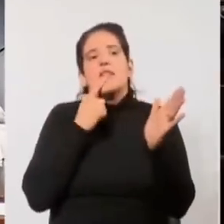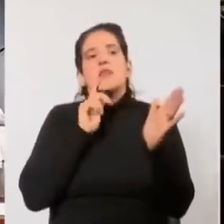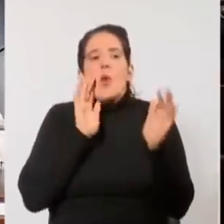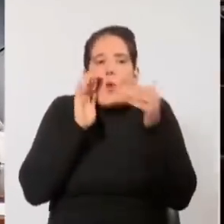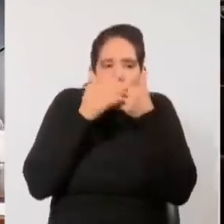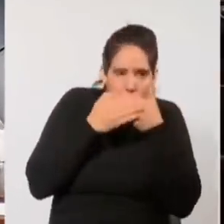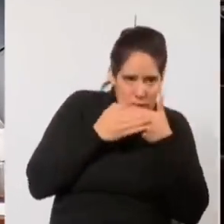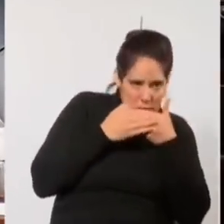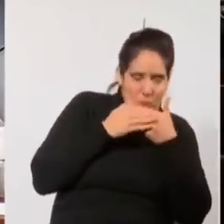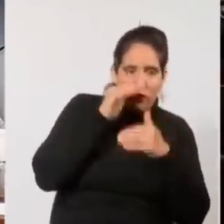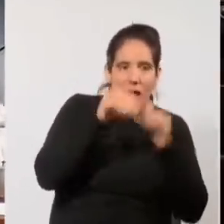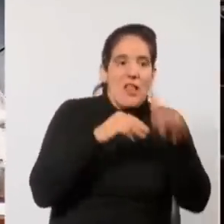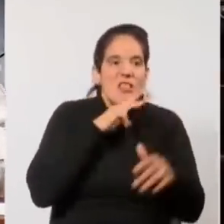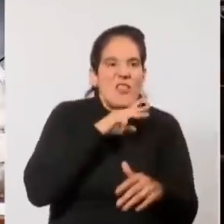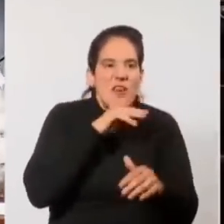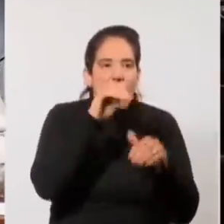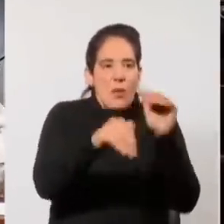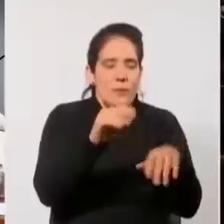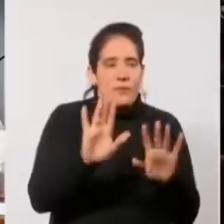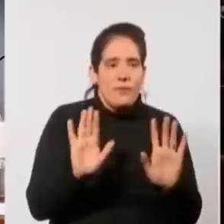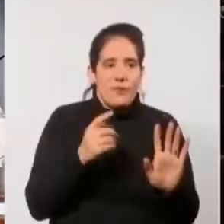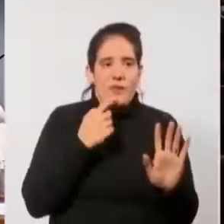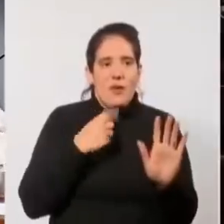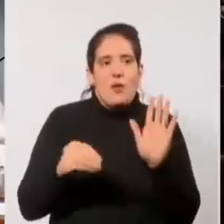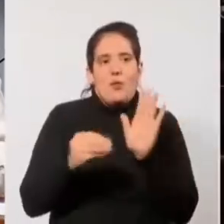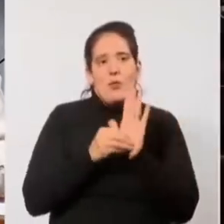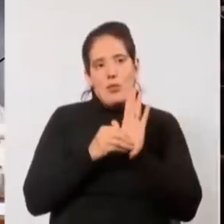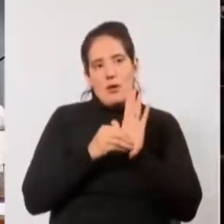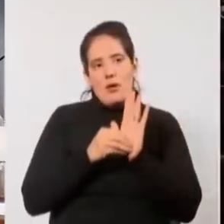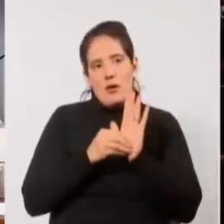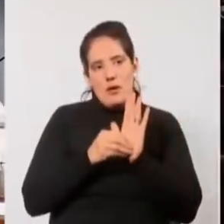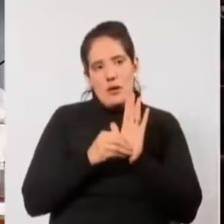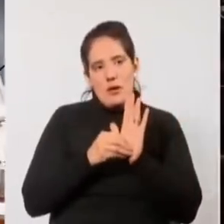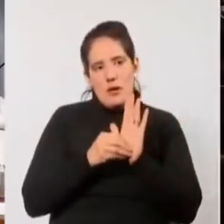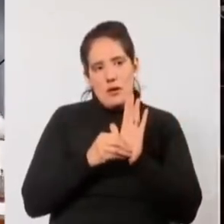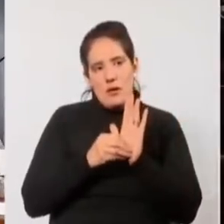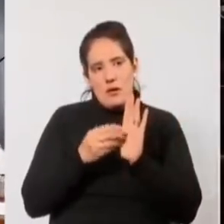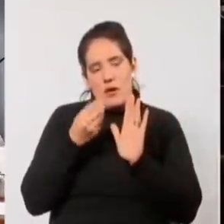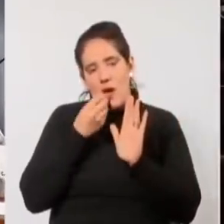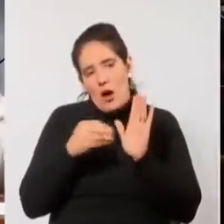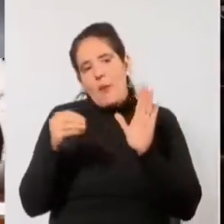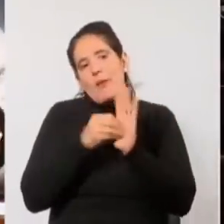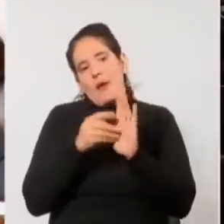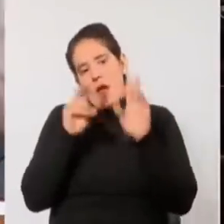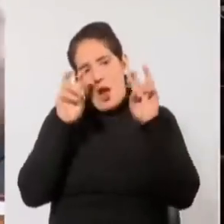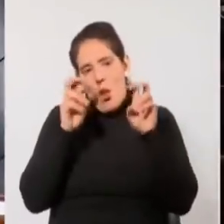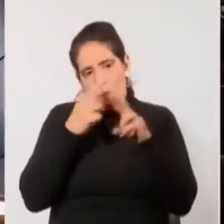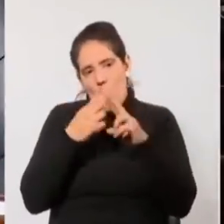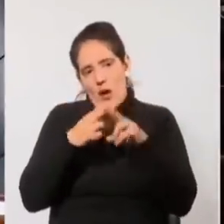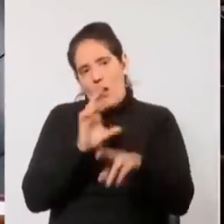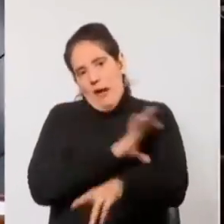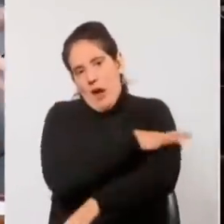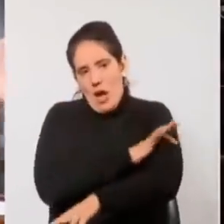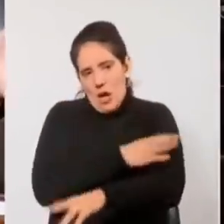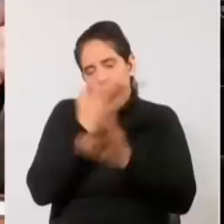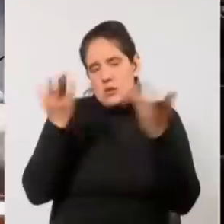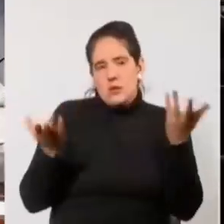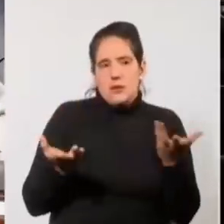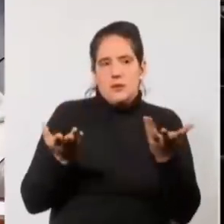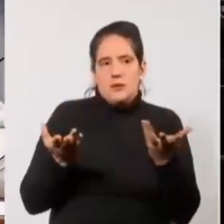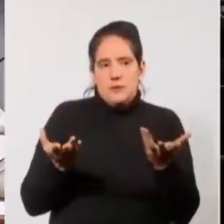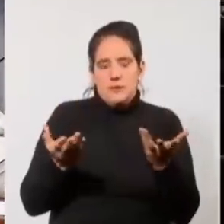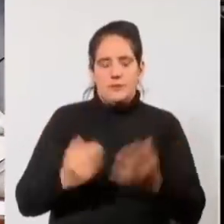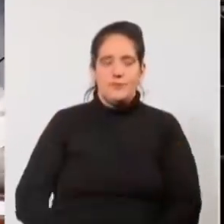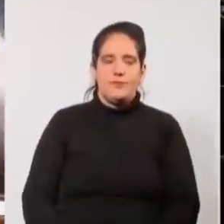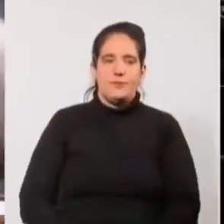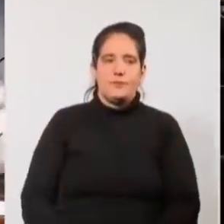del fraude, ahora incorporan obviamente al candidato, obviamente estamos en campaña electoral, hablan del frente y tienen que hablar de